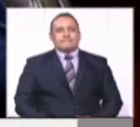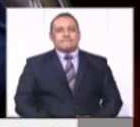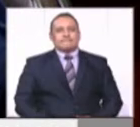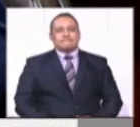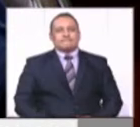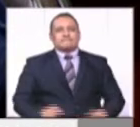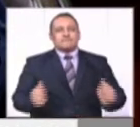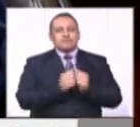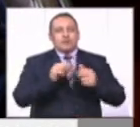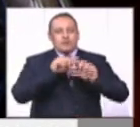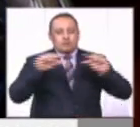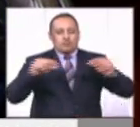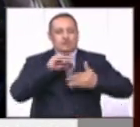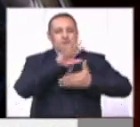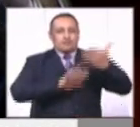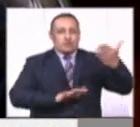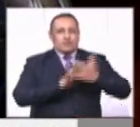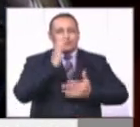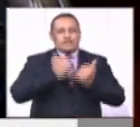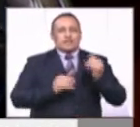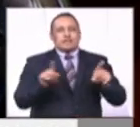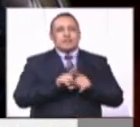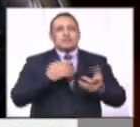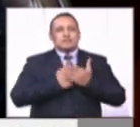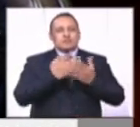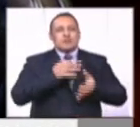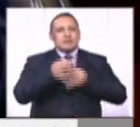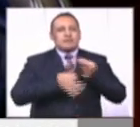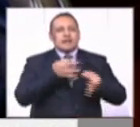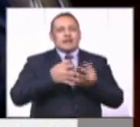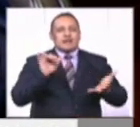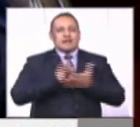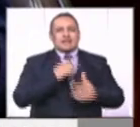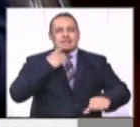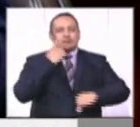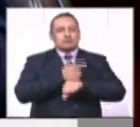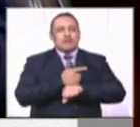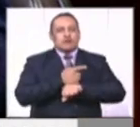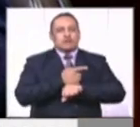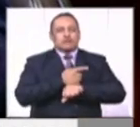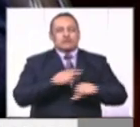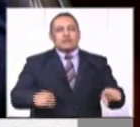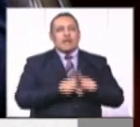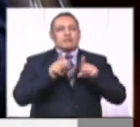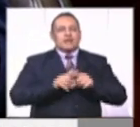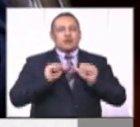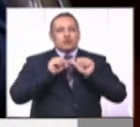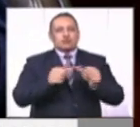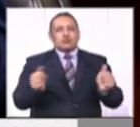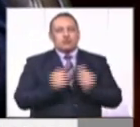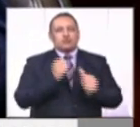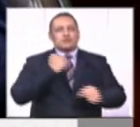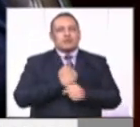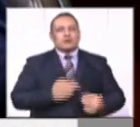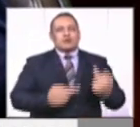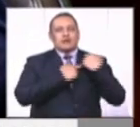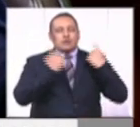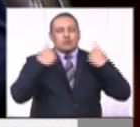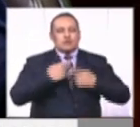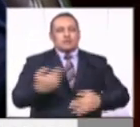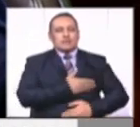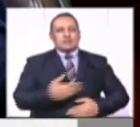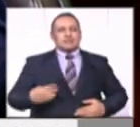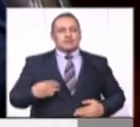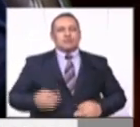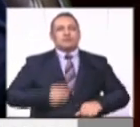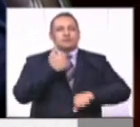en el referido informe final se ha podido acreditar que el denunciado mientras ejerció el cargo de presidente del Consejo